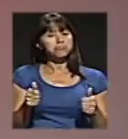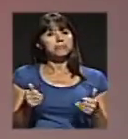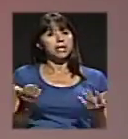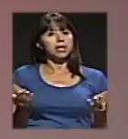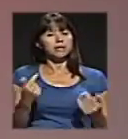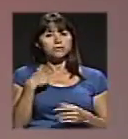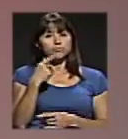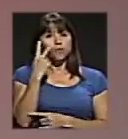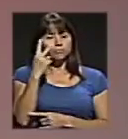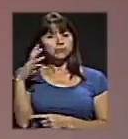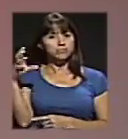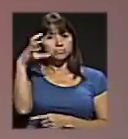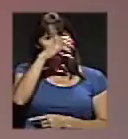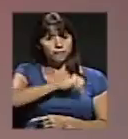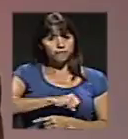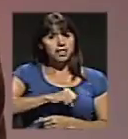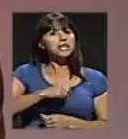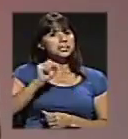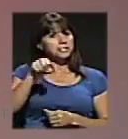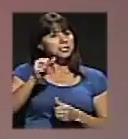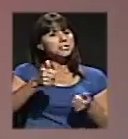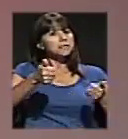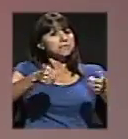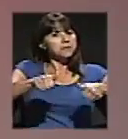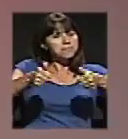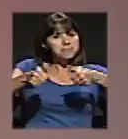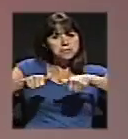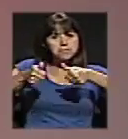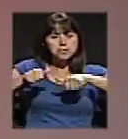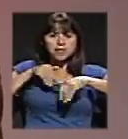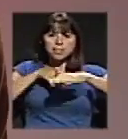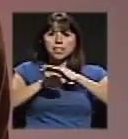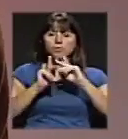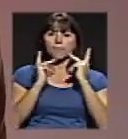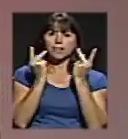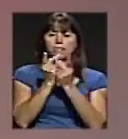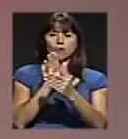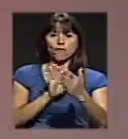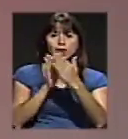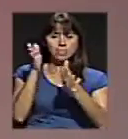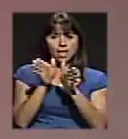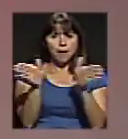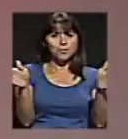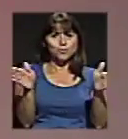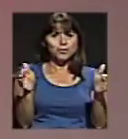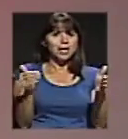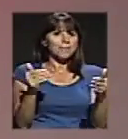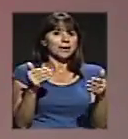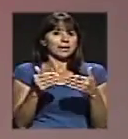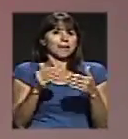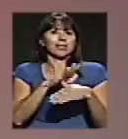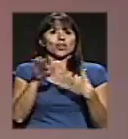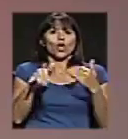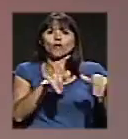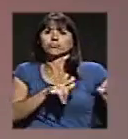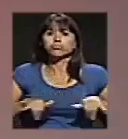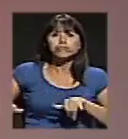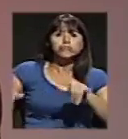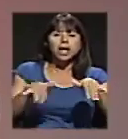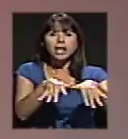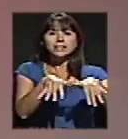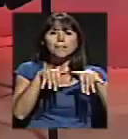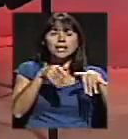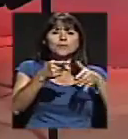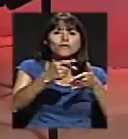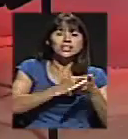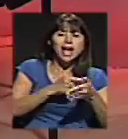dichosamente he visto que ese consenso se generó a lo interno del Frente Amplio, recibí un apoyo prácticamente unánime de todas las asambleas provinciales, en la Asamblea